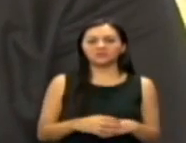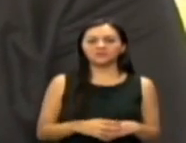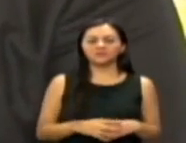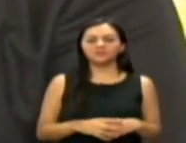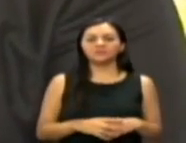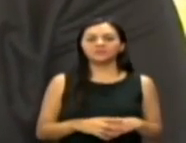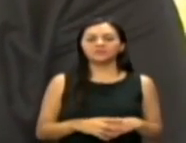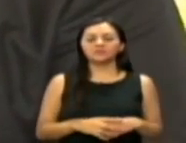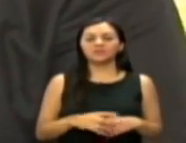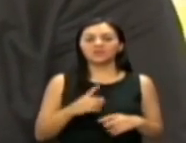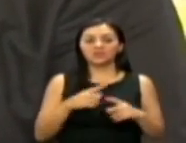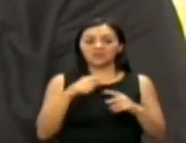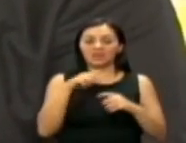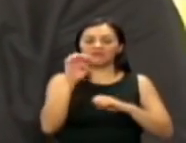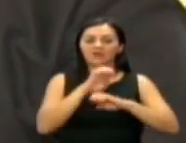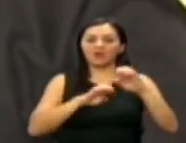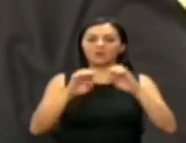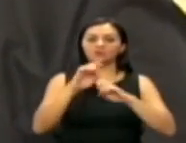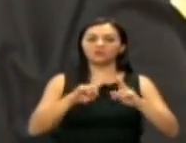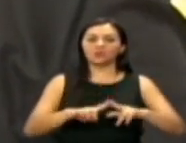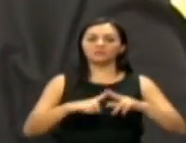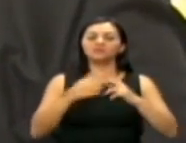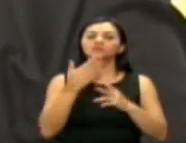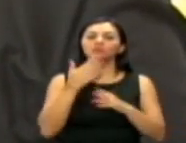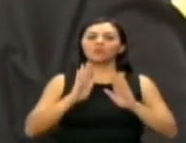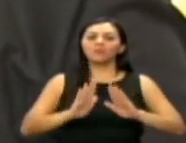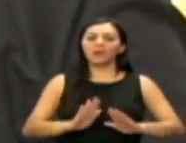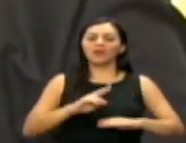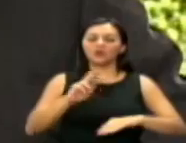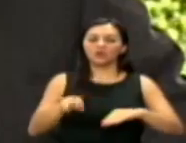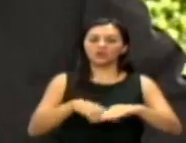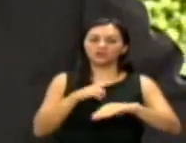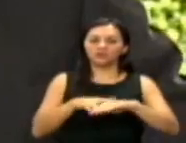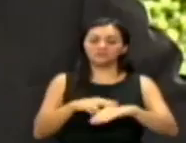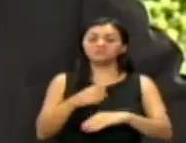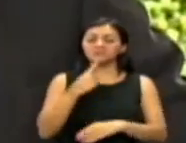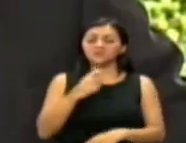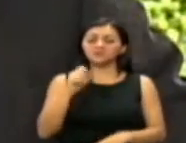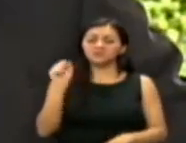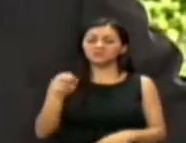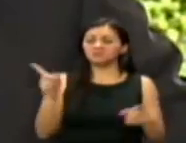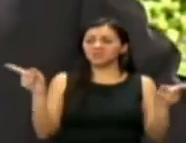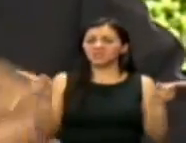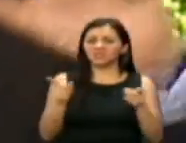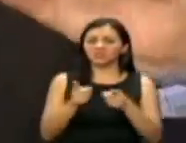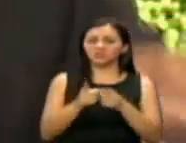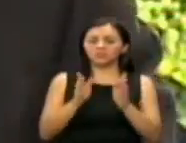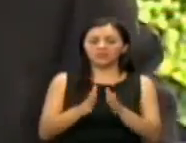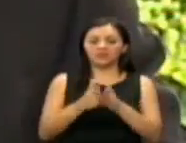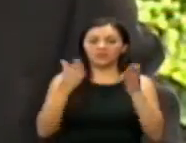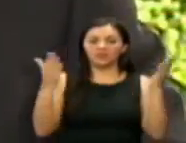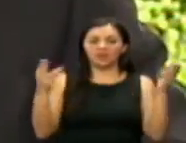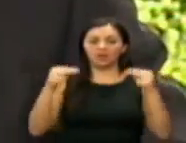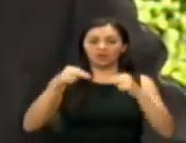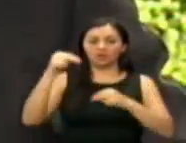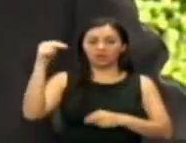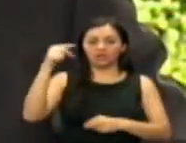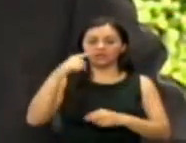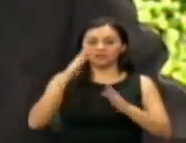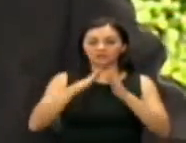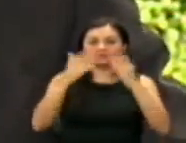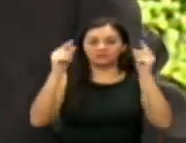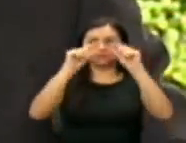puede realizar con respecto a lo que fue este paro nacional? Yo creo que lo ha graficado muy bien, lo ha resumido muy bien Diario del Norte, vi el titular, ¿no?